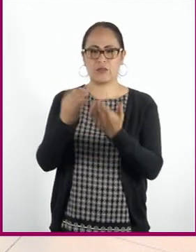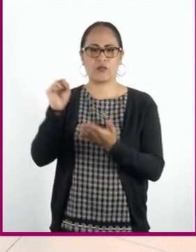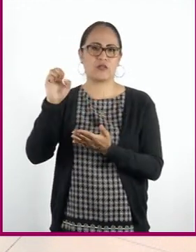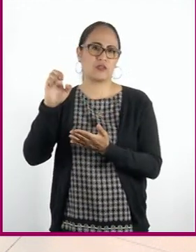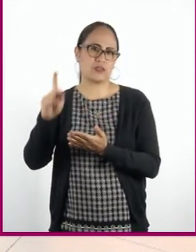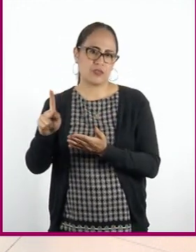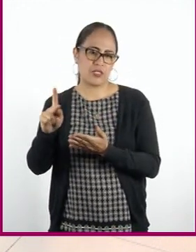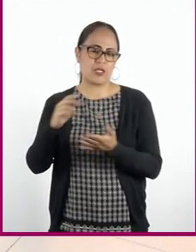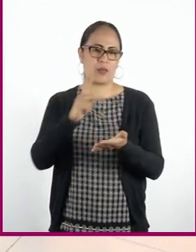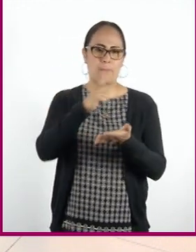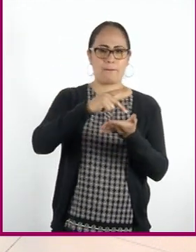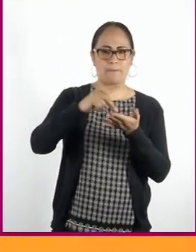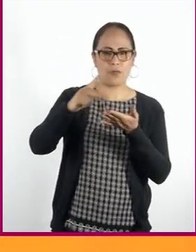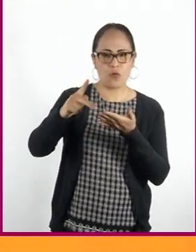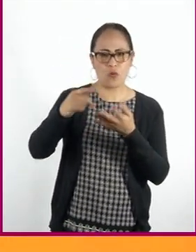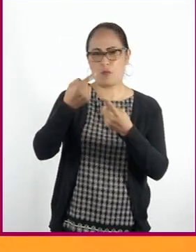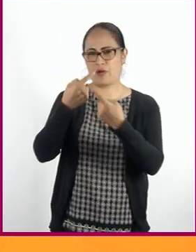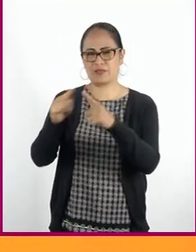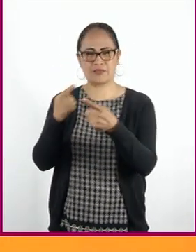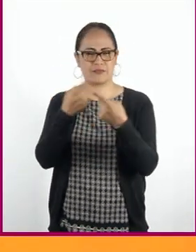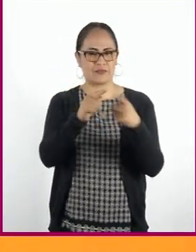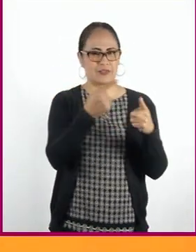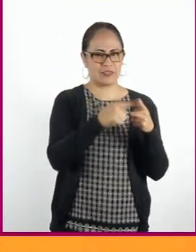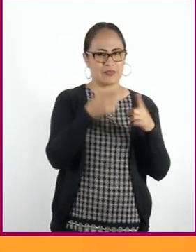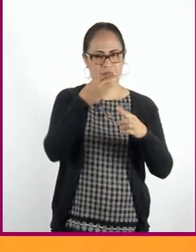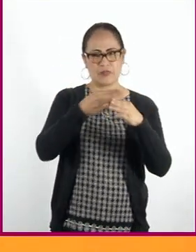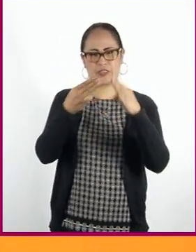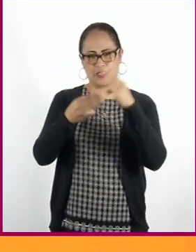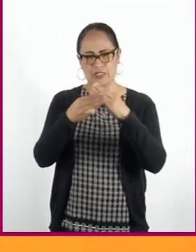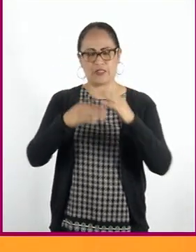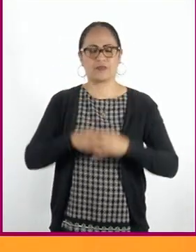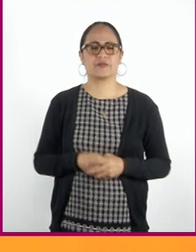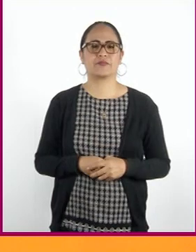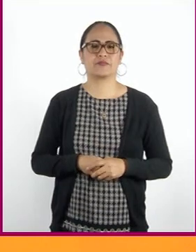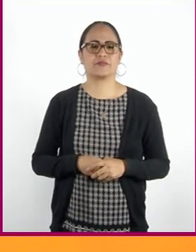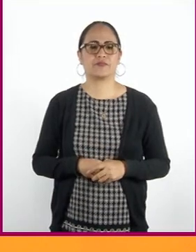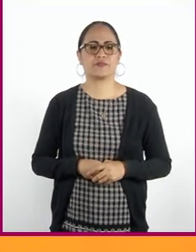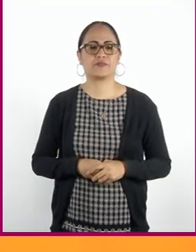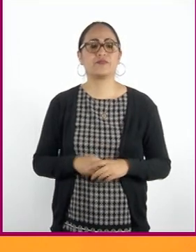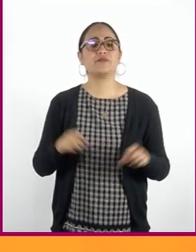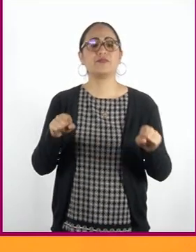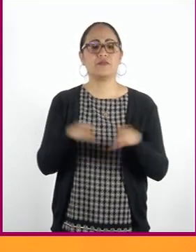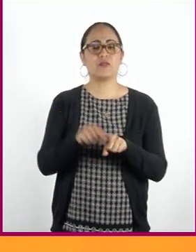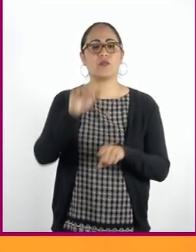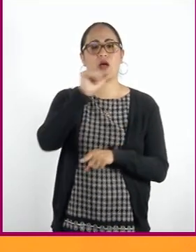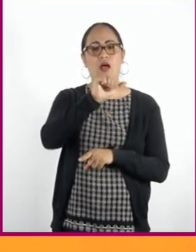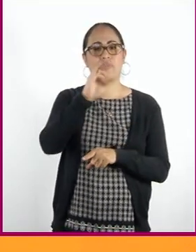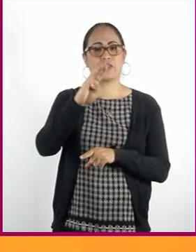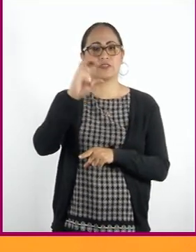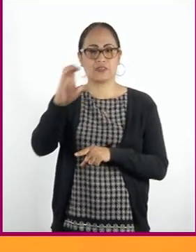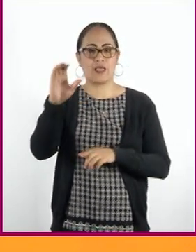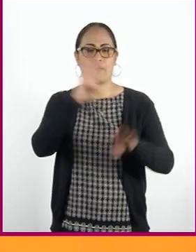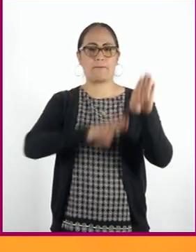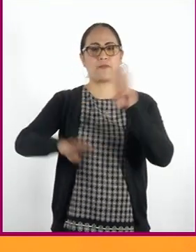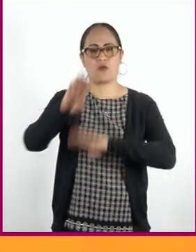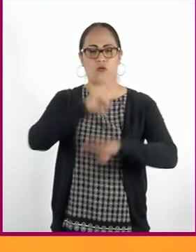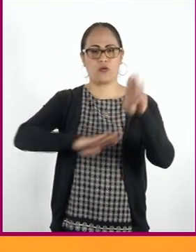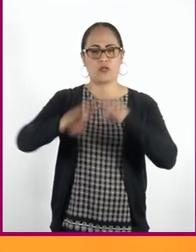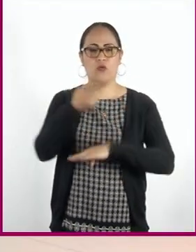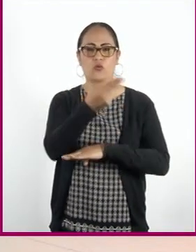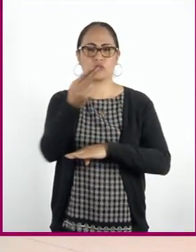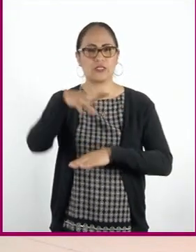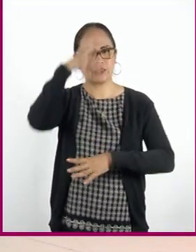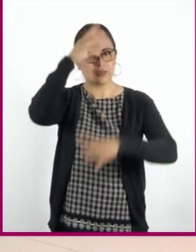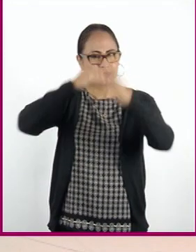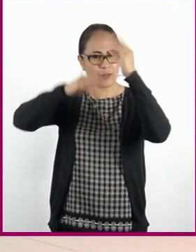sus bolígrafos y demás útiles escolares. Además, con el apoyo de su abecedario biológico, continuarán